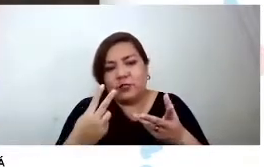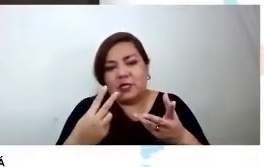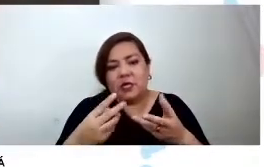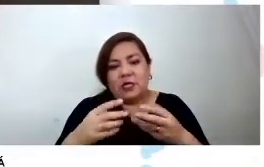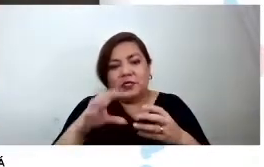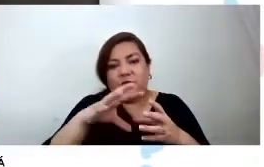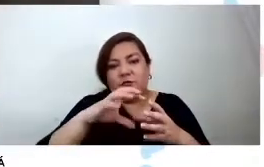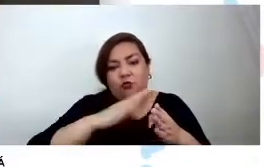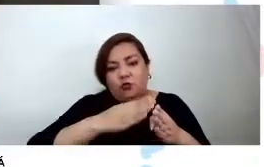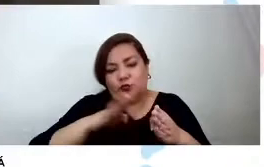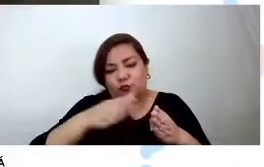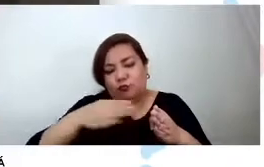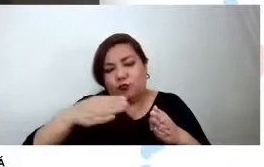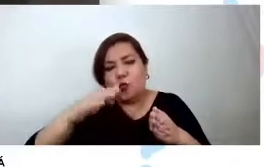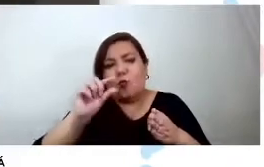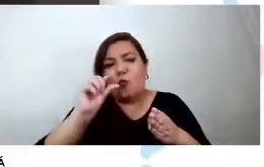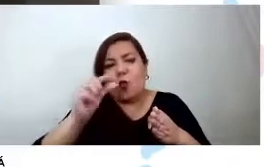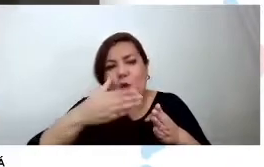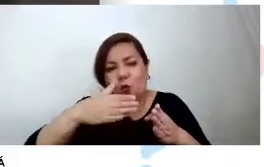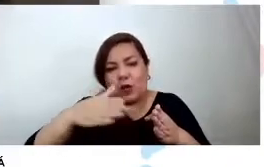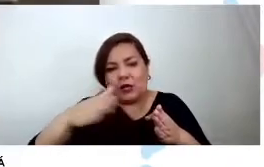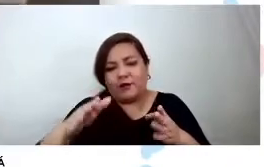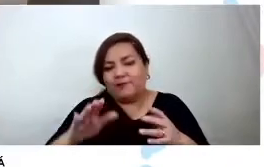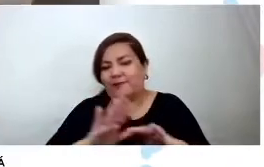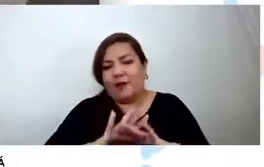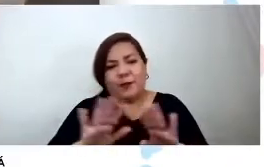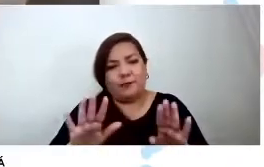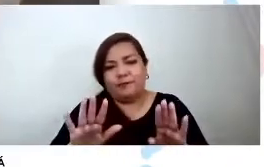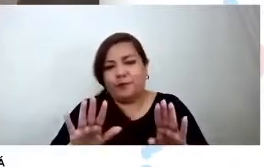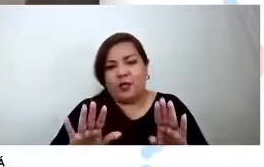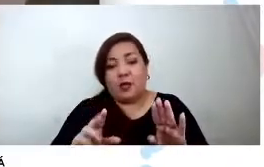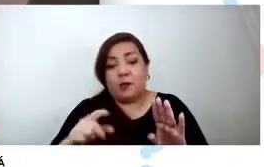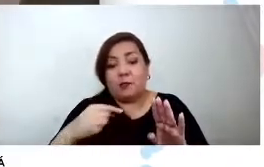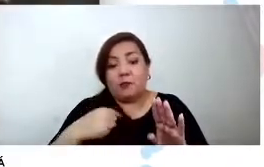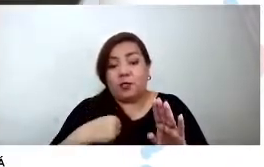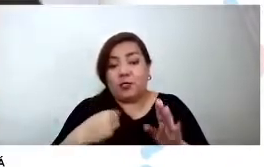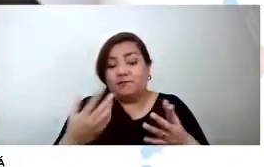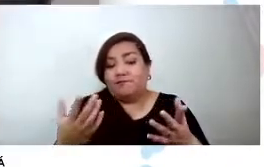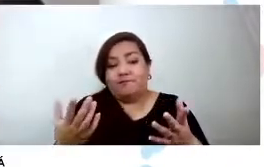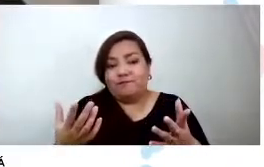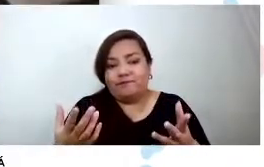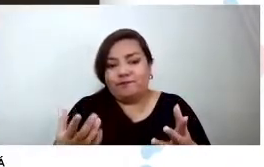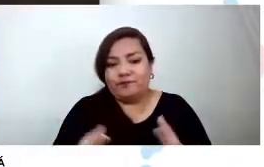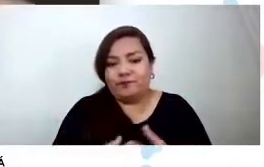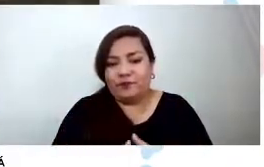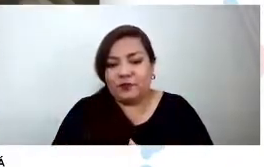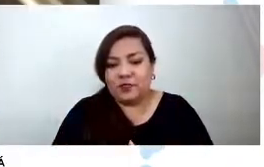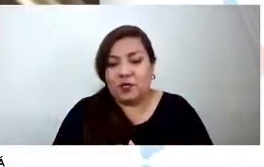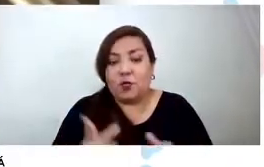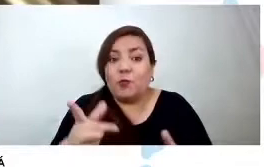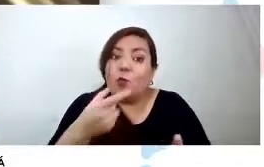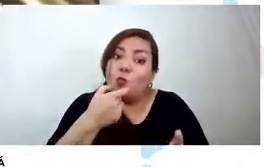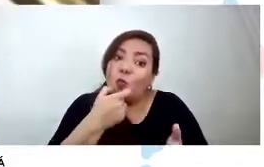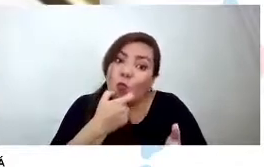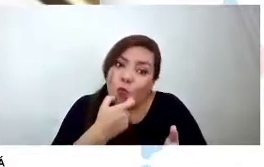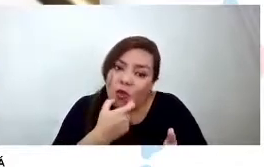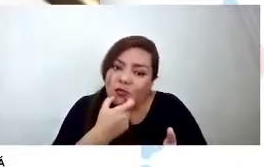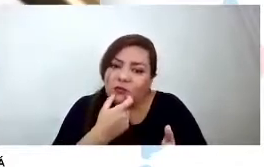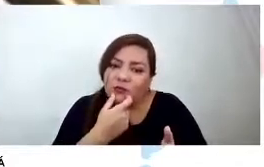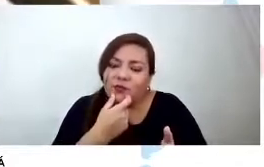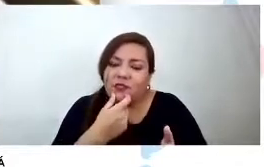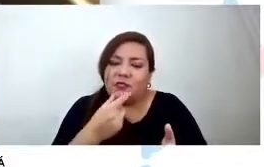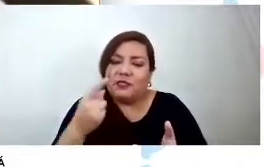manera superficial el adhesivo, porque como son huesos, que si bien es cierto